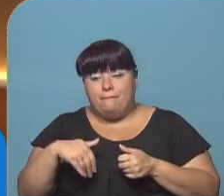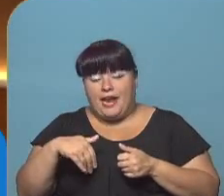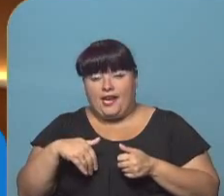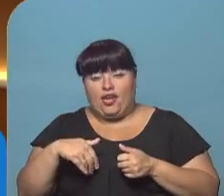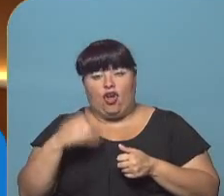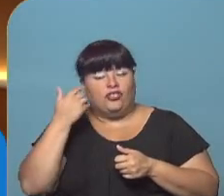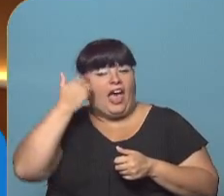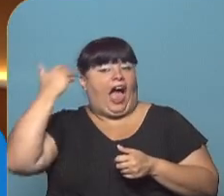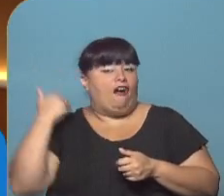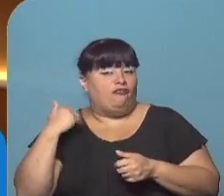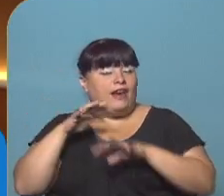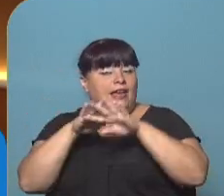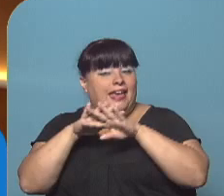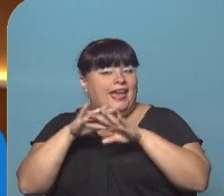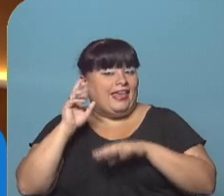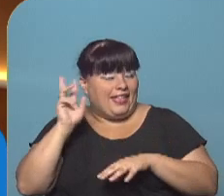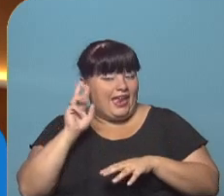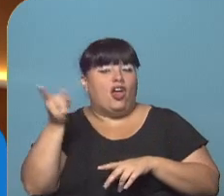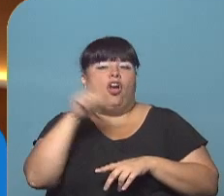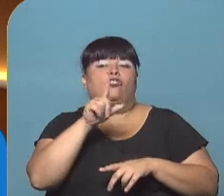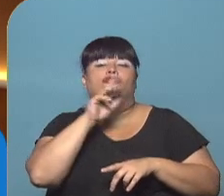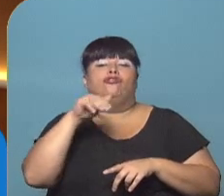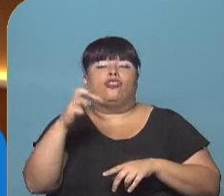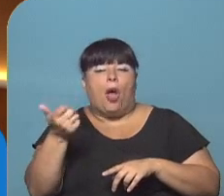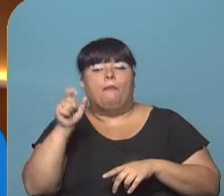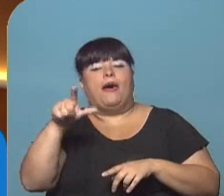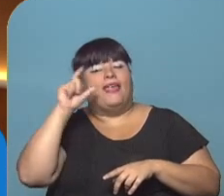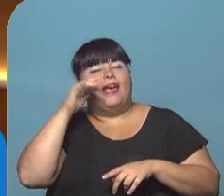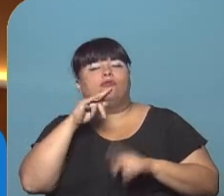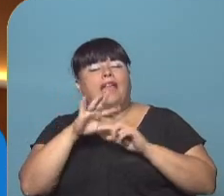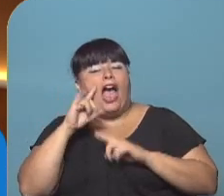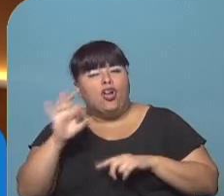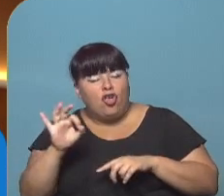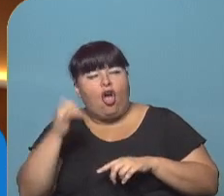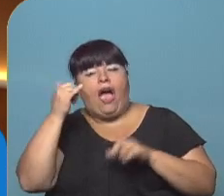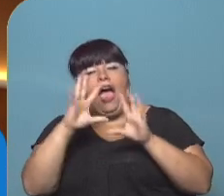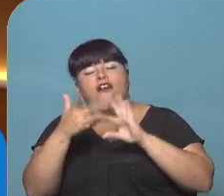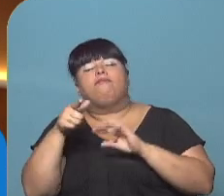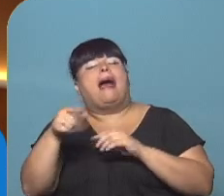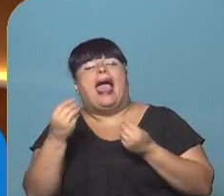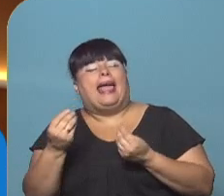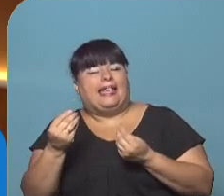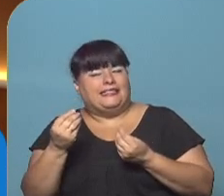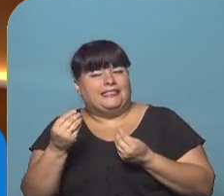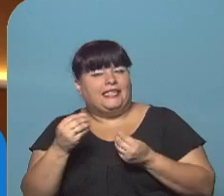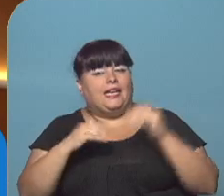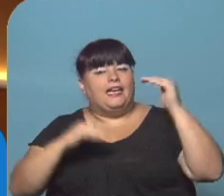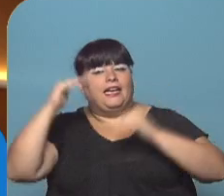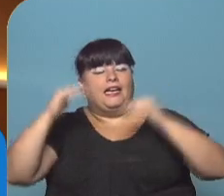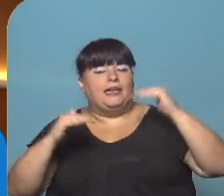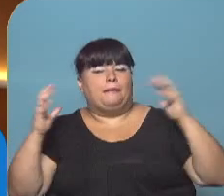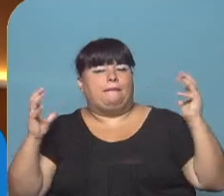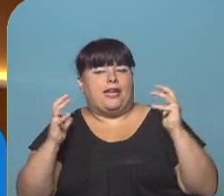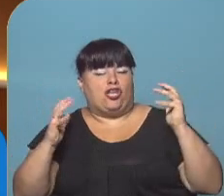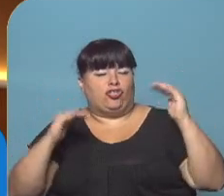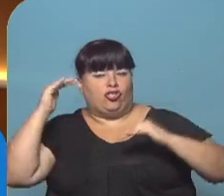parte externa, que es la membrana timpánica, y la trompa de Eustaquio. La trompa de Eustaquio tiene como función la de equilibrar las